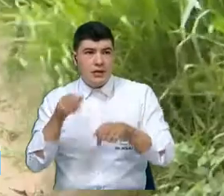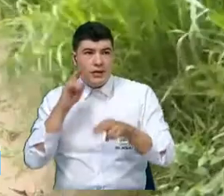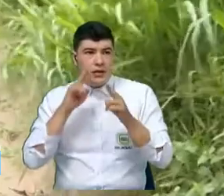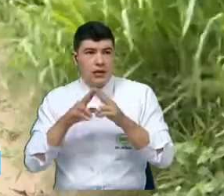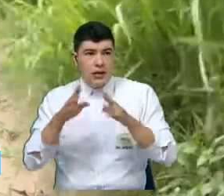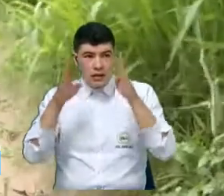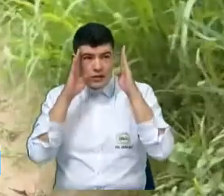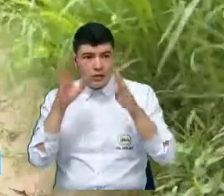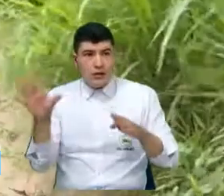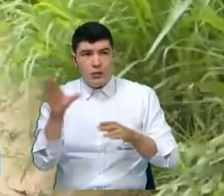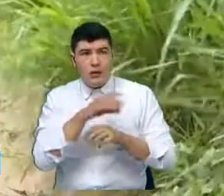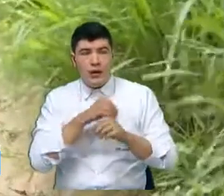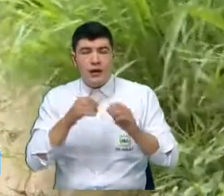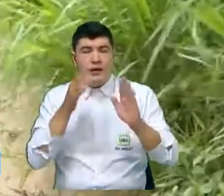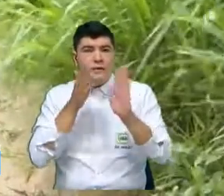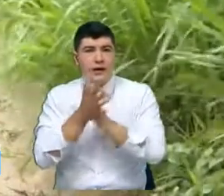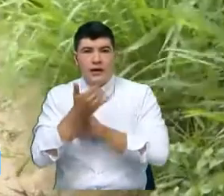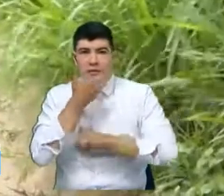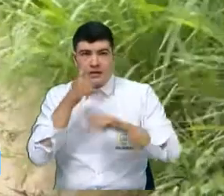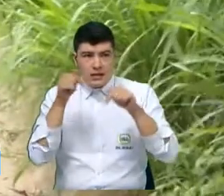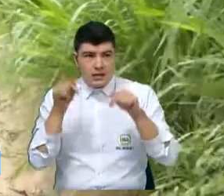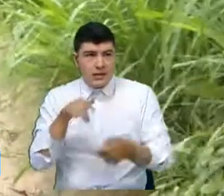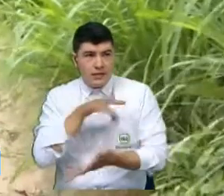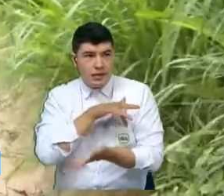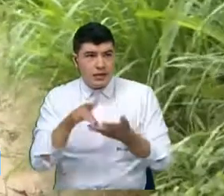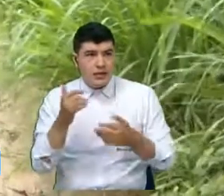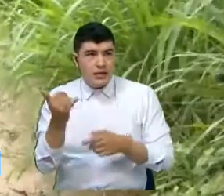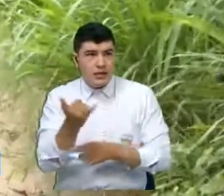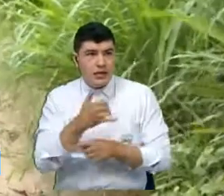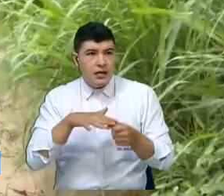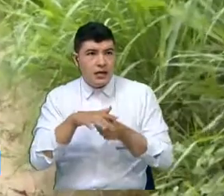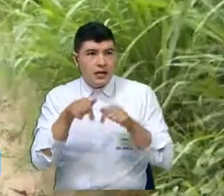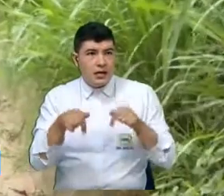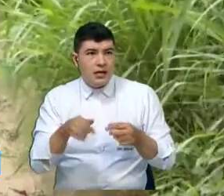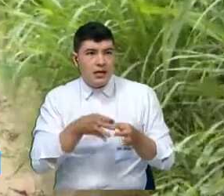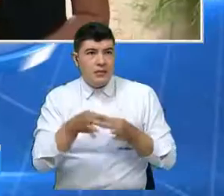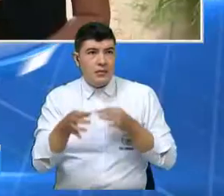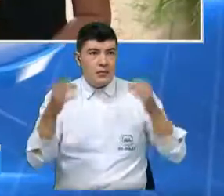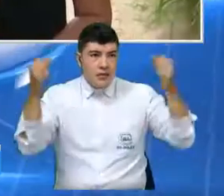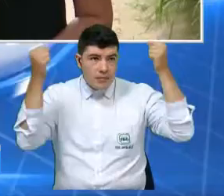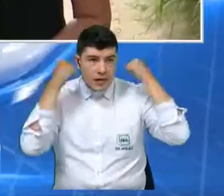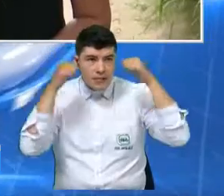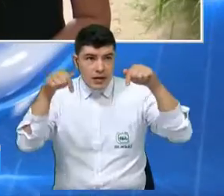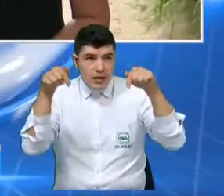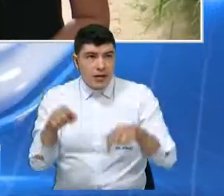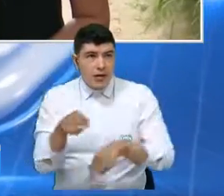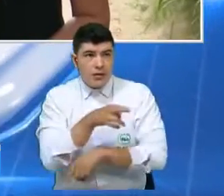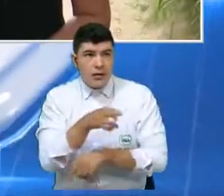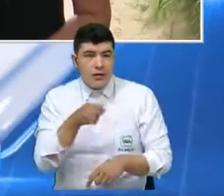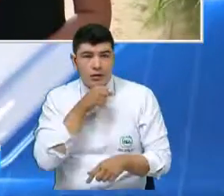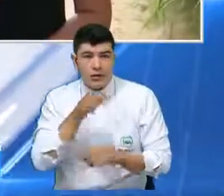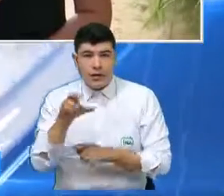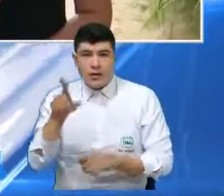estado atento de todo lo que ocurre en esta emergencia que se presentó en Piedecuesta. Para Oriente Noticias, Cristian Correa, estamos informando.